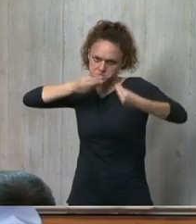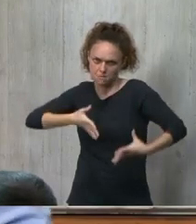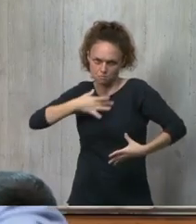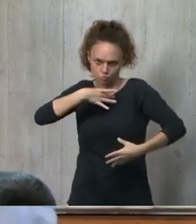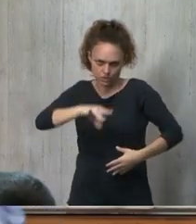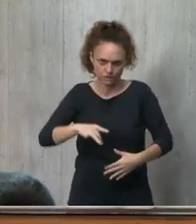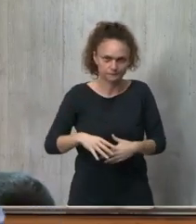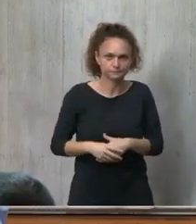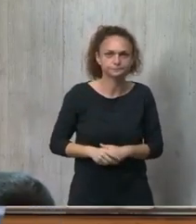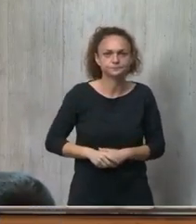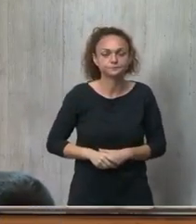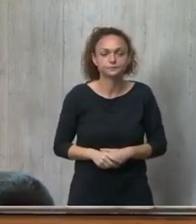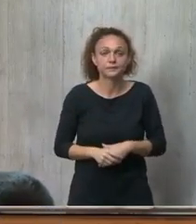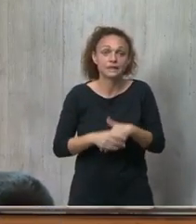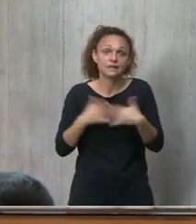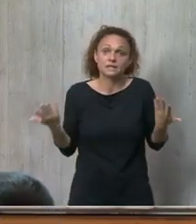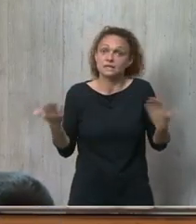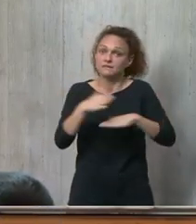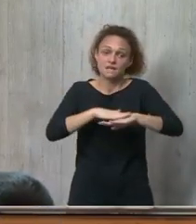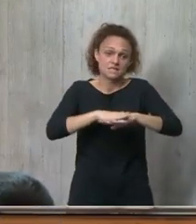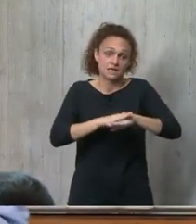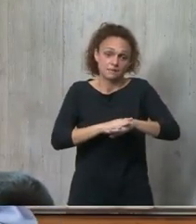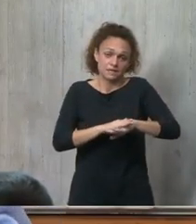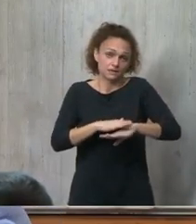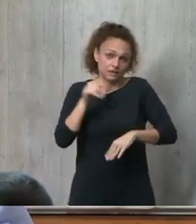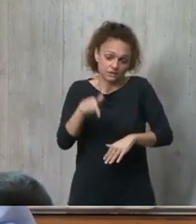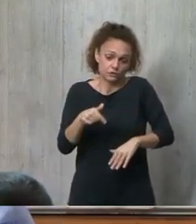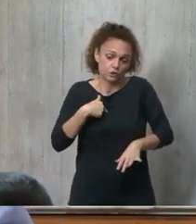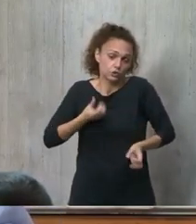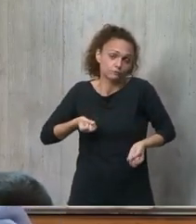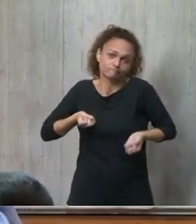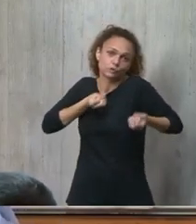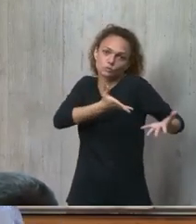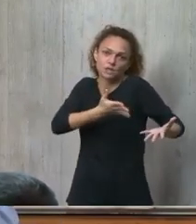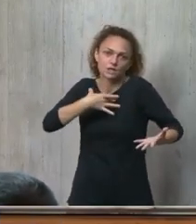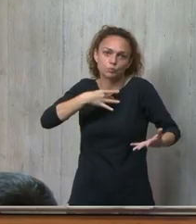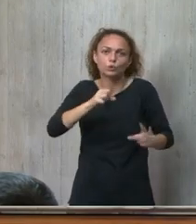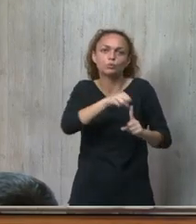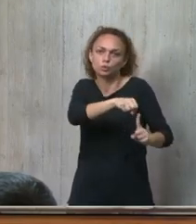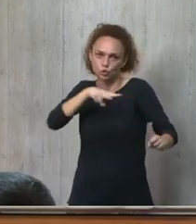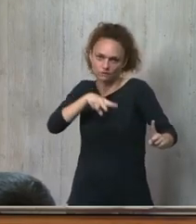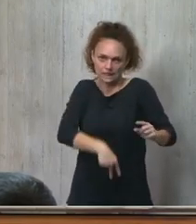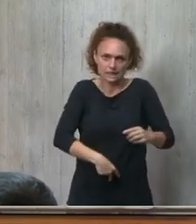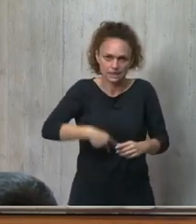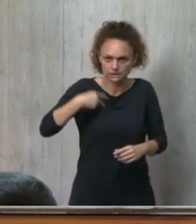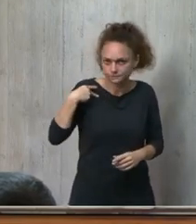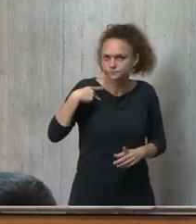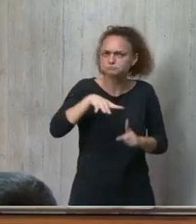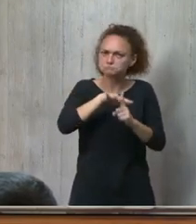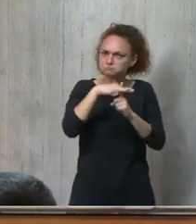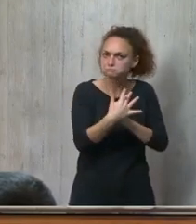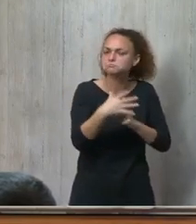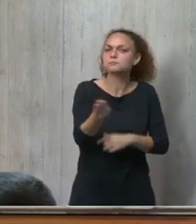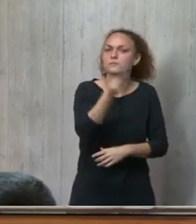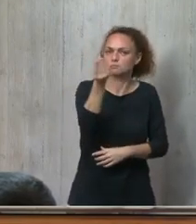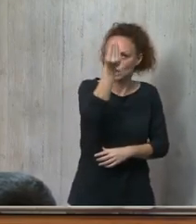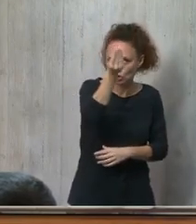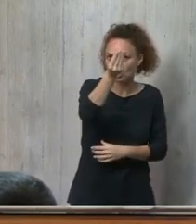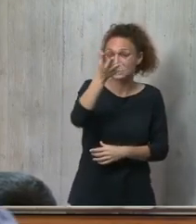es básicamente lo que yo puedo decirles desde un punto de vista general. Situación mejor, meteorología